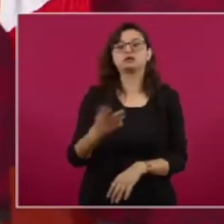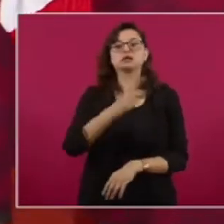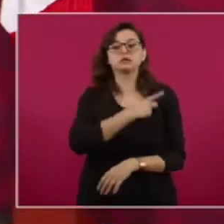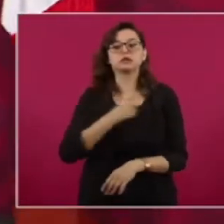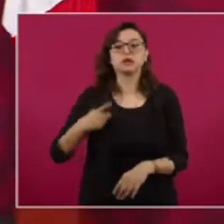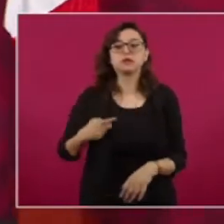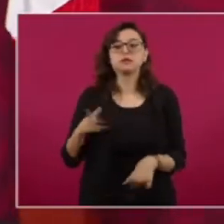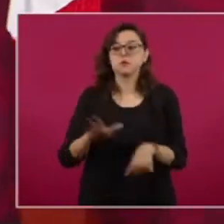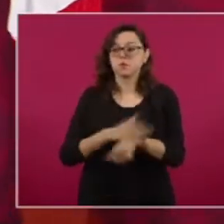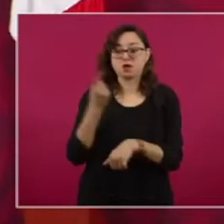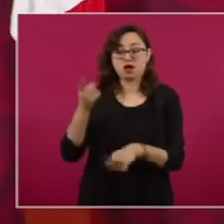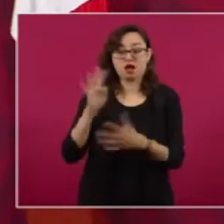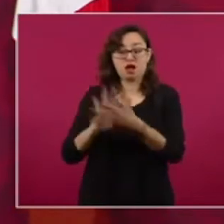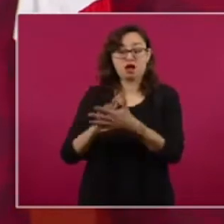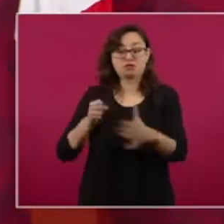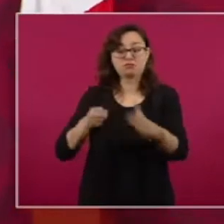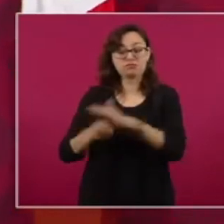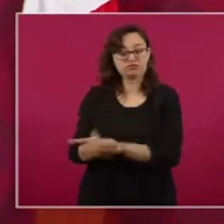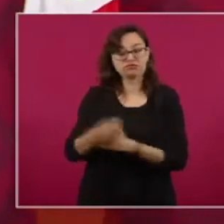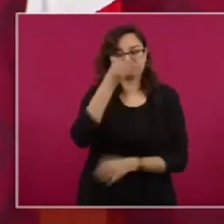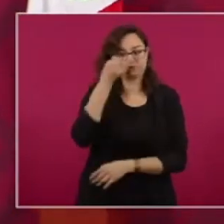político,